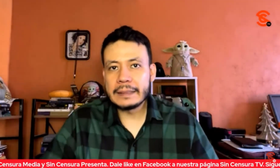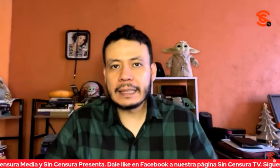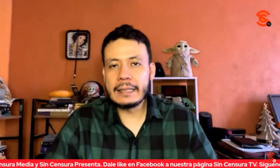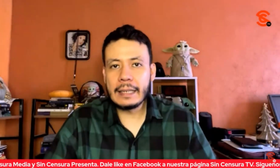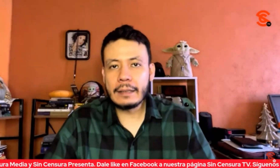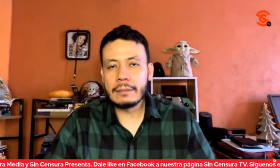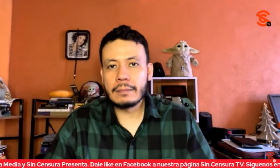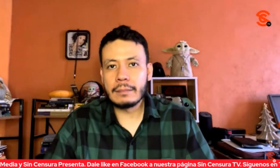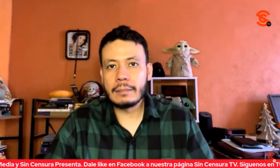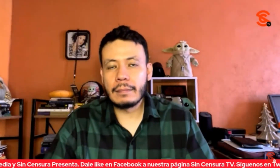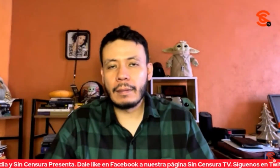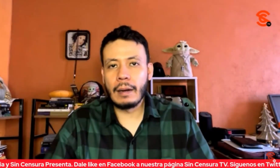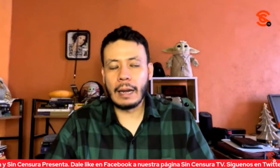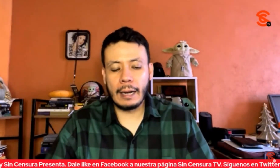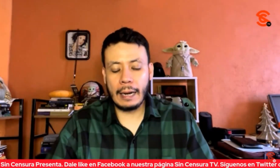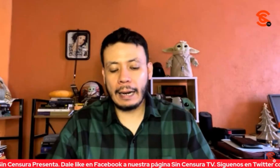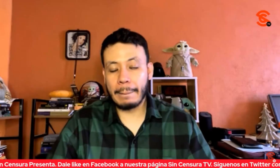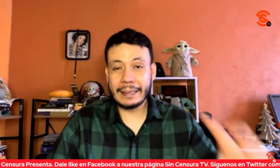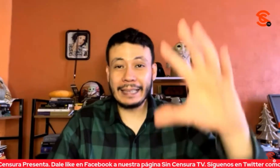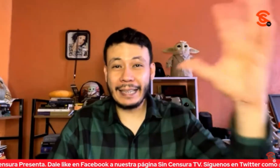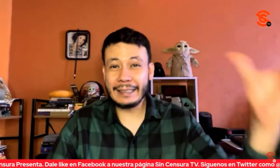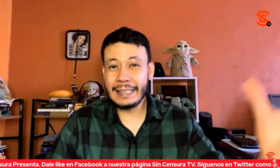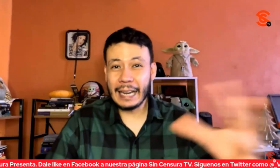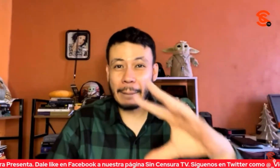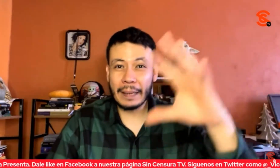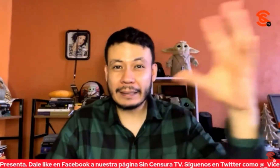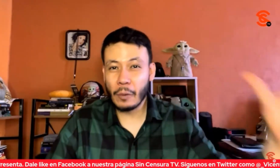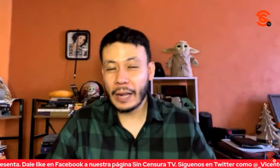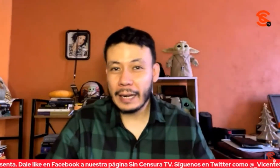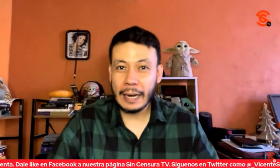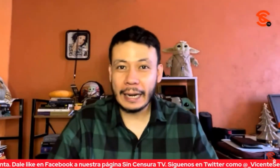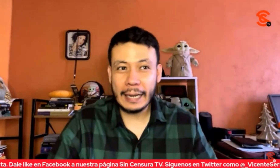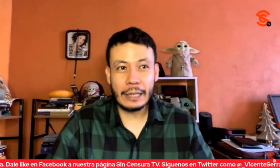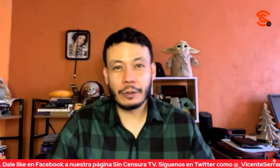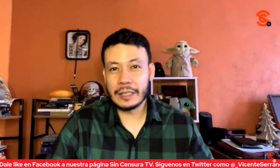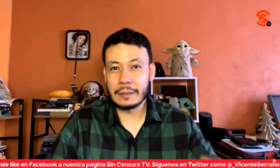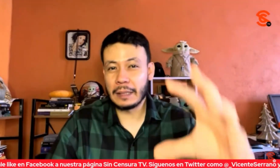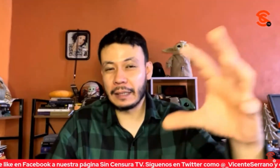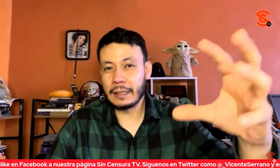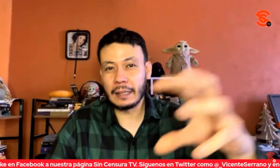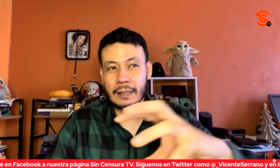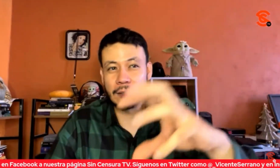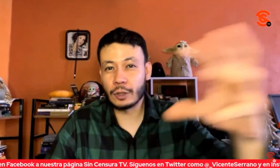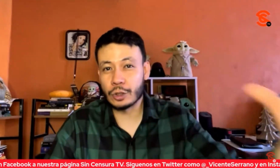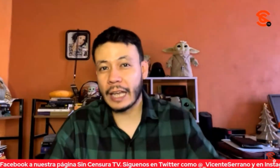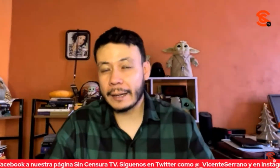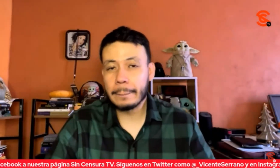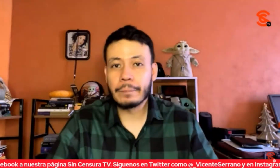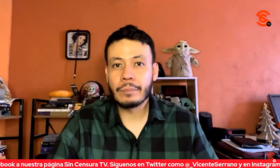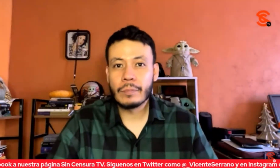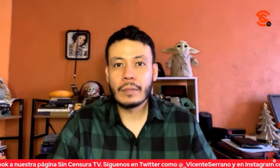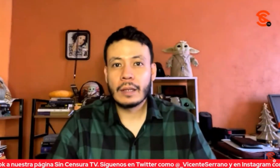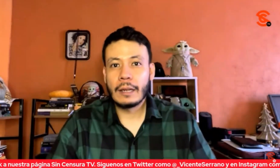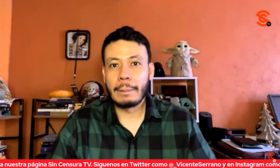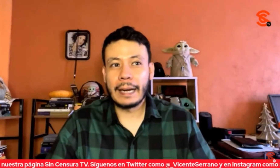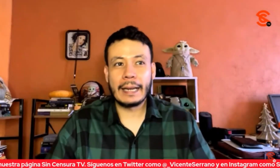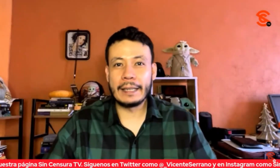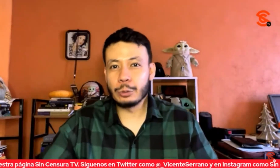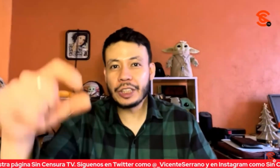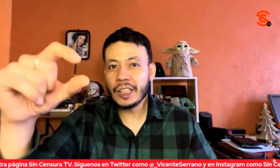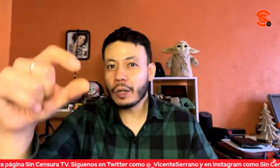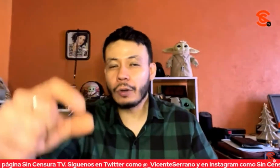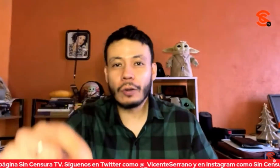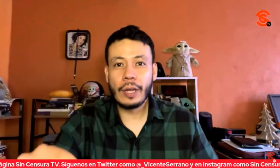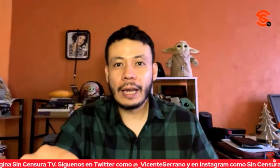pública del presidente, la parte ética, la parte moral, la han querido destrozar